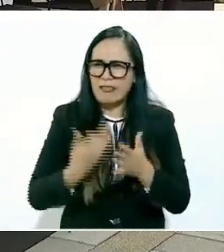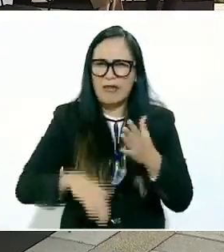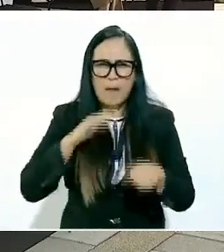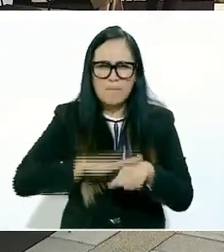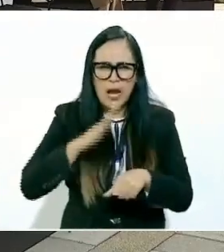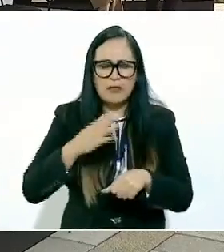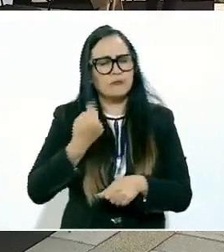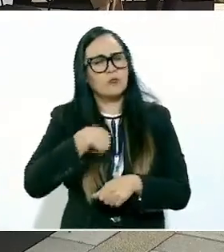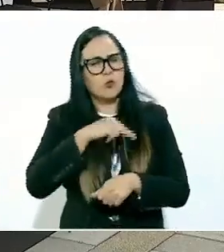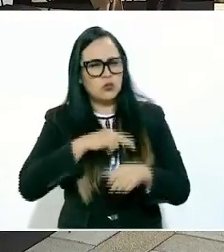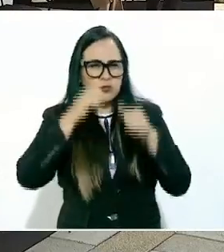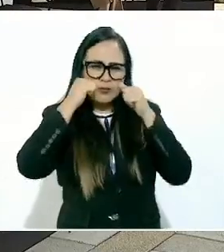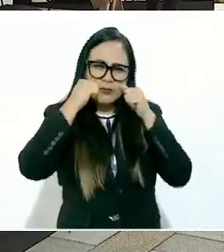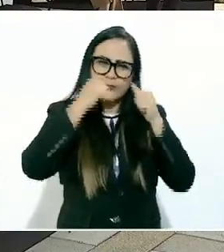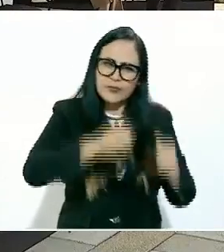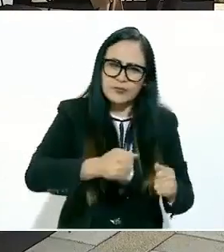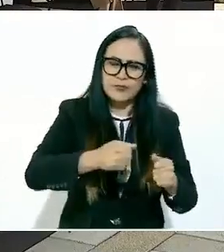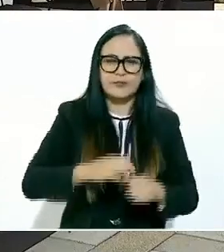Y con este modelo